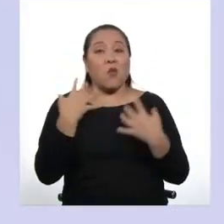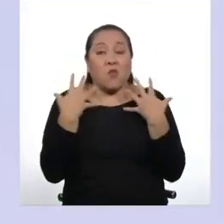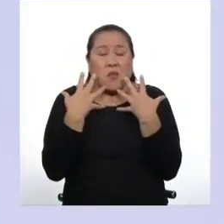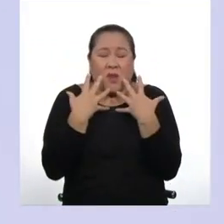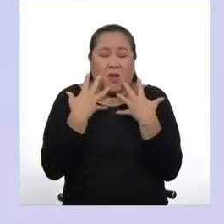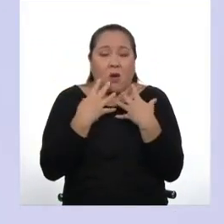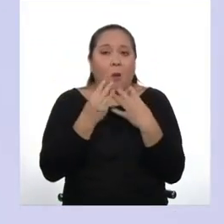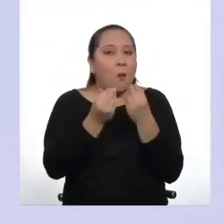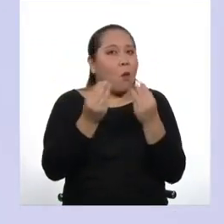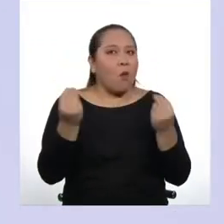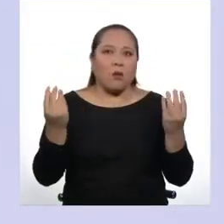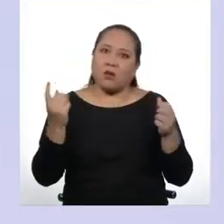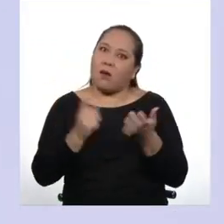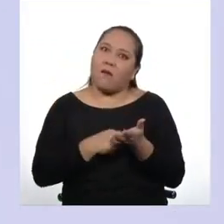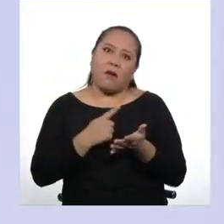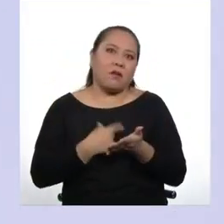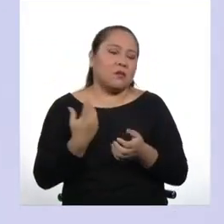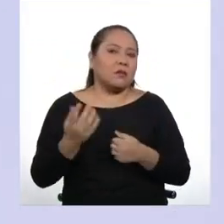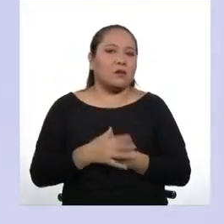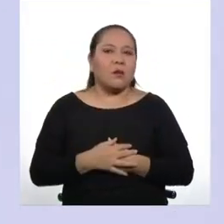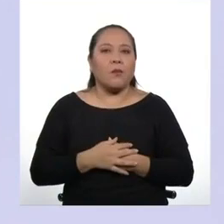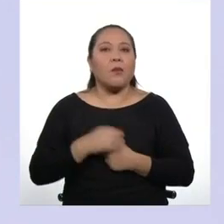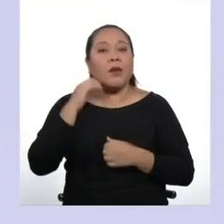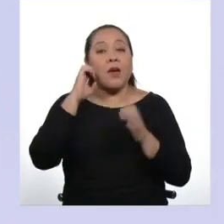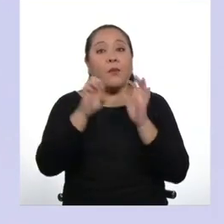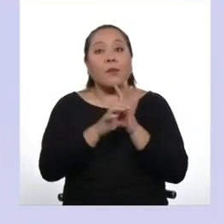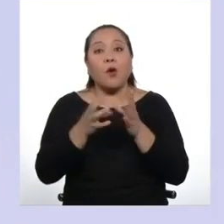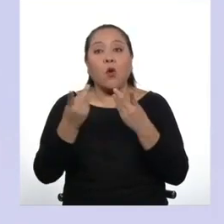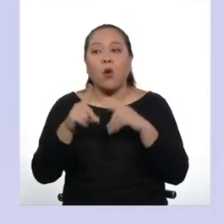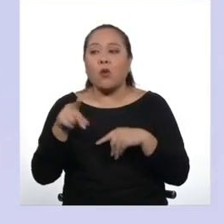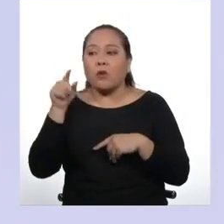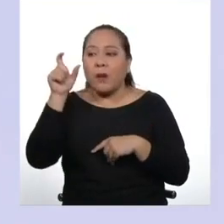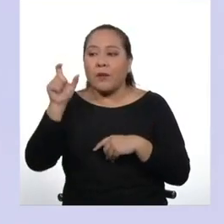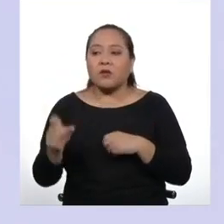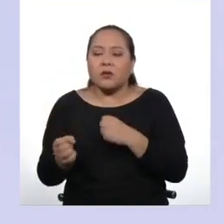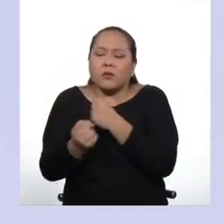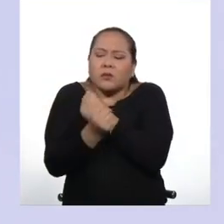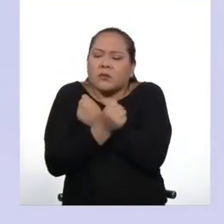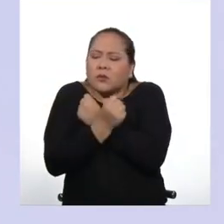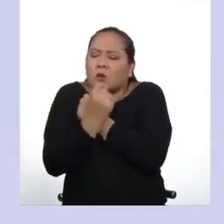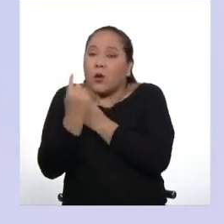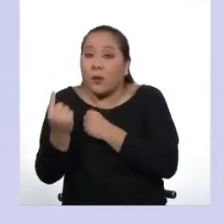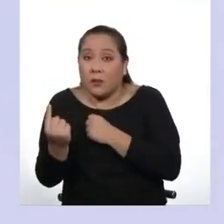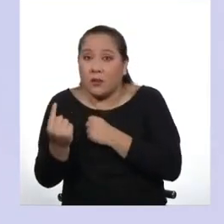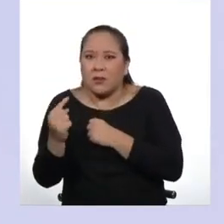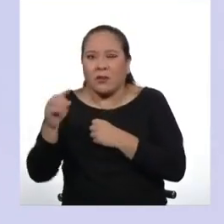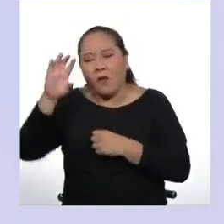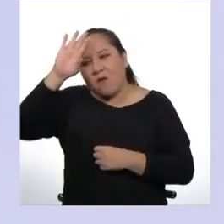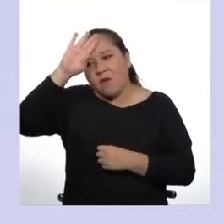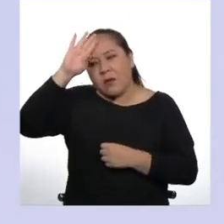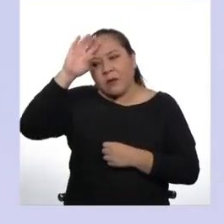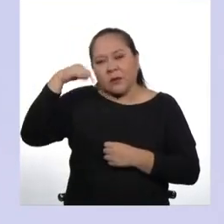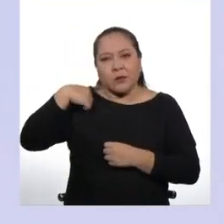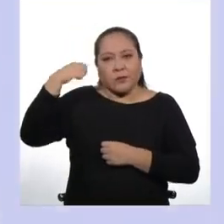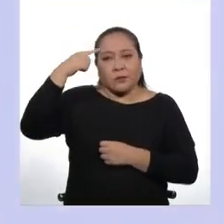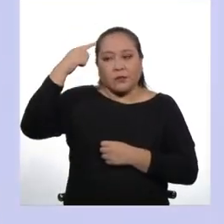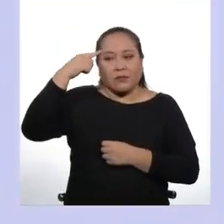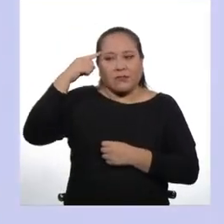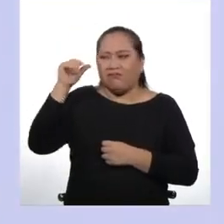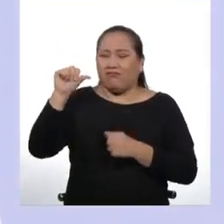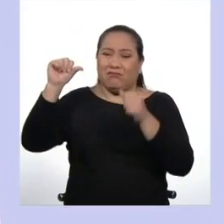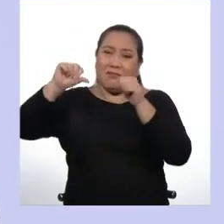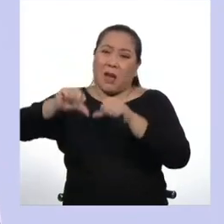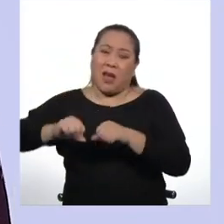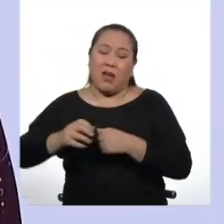en muchas ocasiones. Sobre todo cuando alguien que quiero se enferma muy grave y pienso que le va a pasar algo malo.